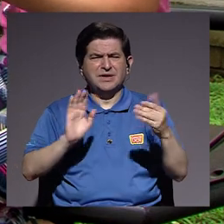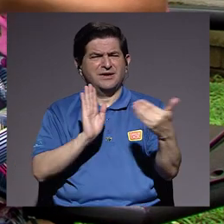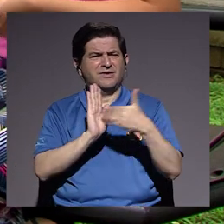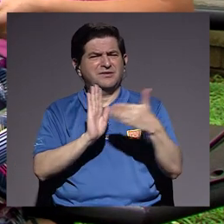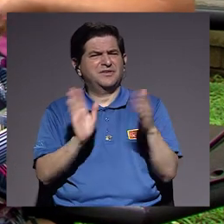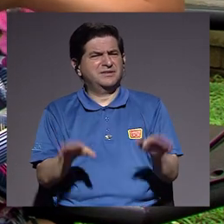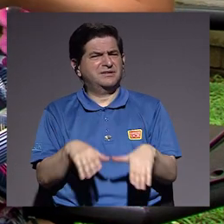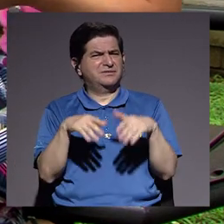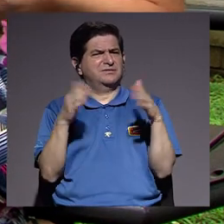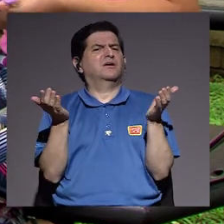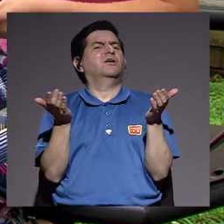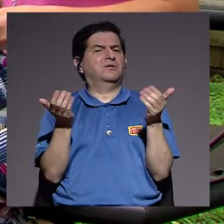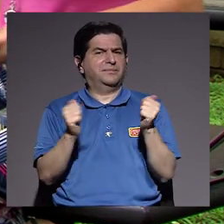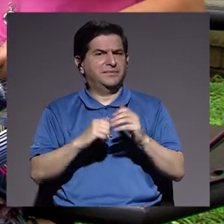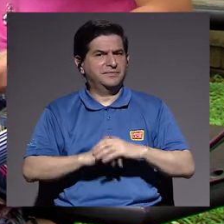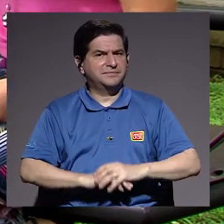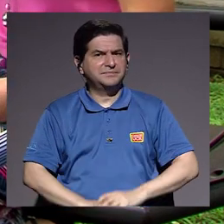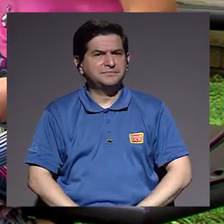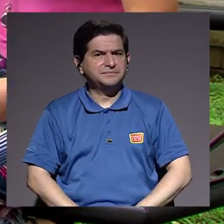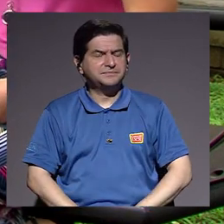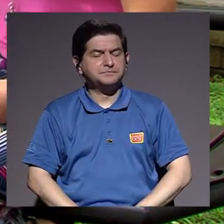¿cómo nos afecta?